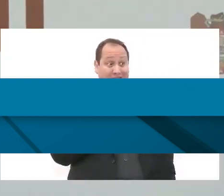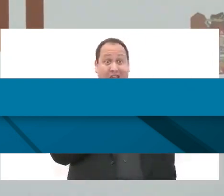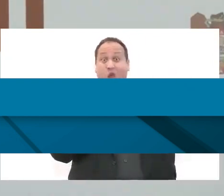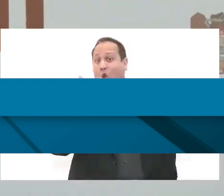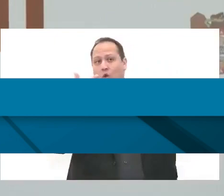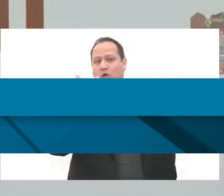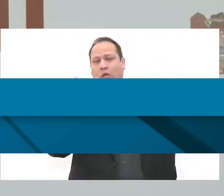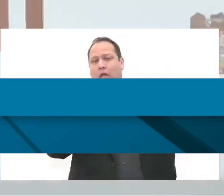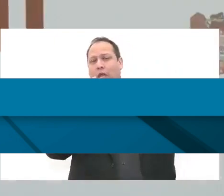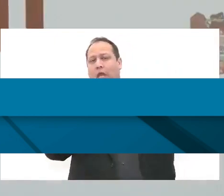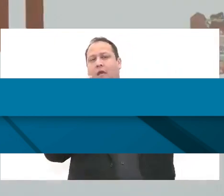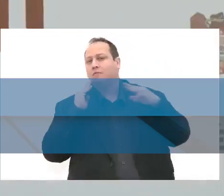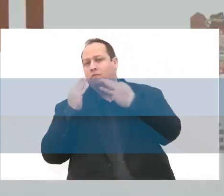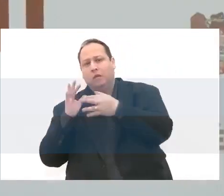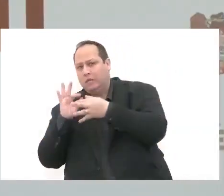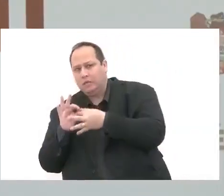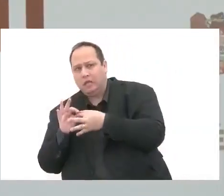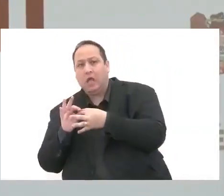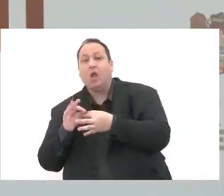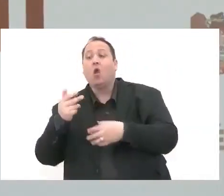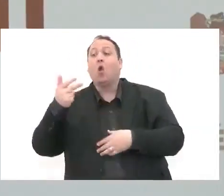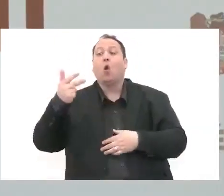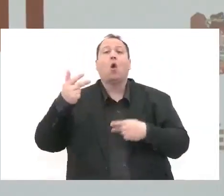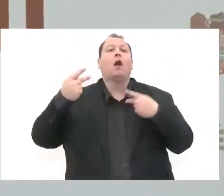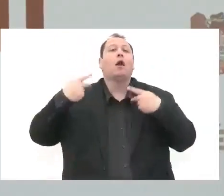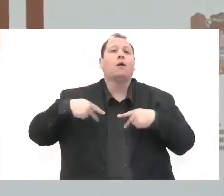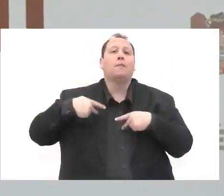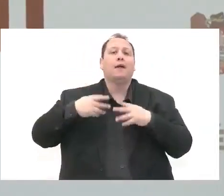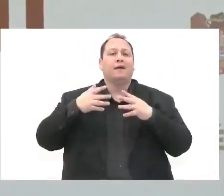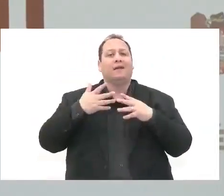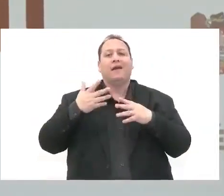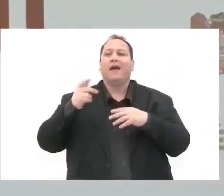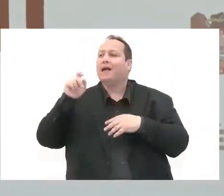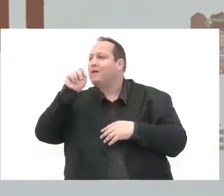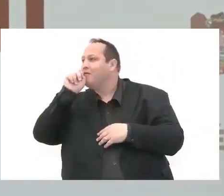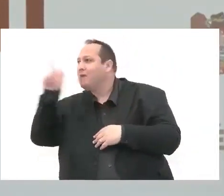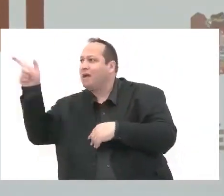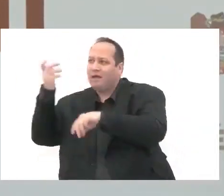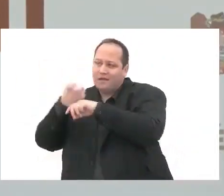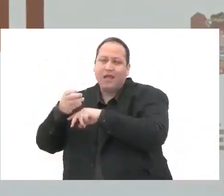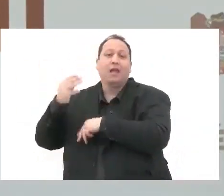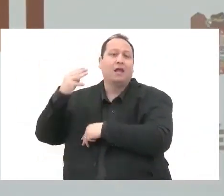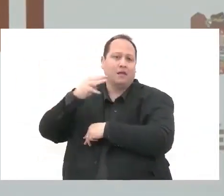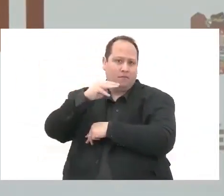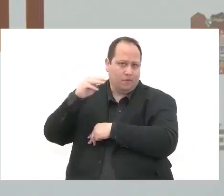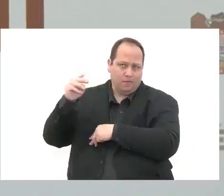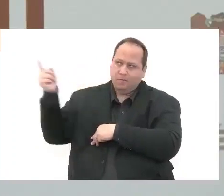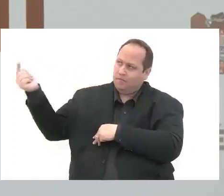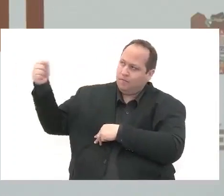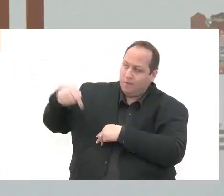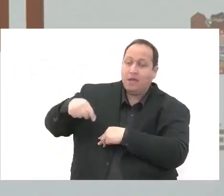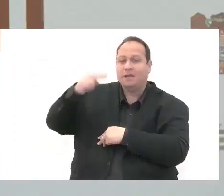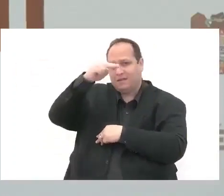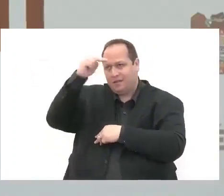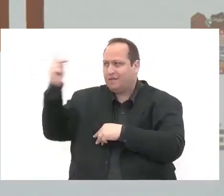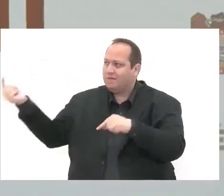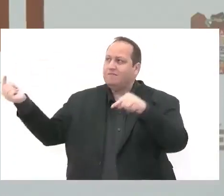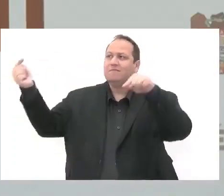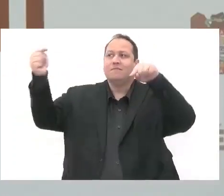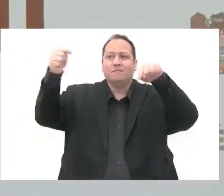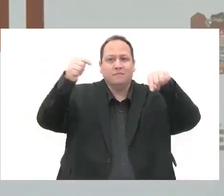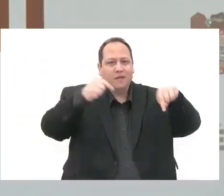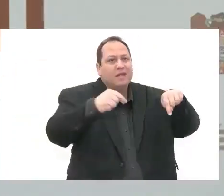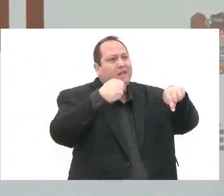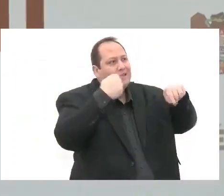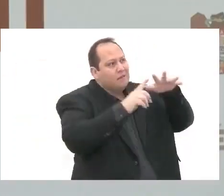criminales sino que se trata de personas provenientes de los estados de Jalisco de Michoacán y de Nayarit con el propósito